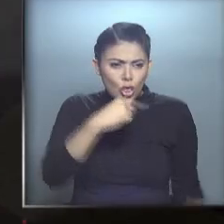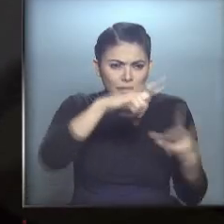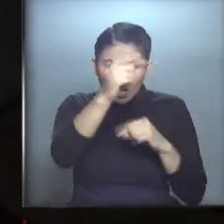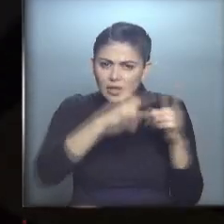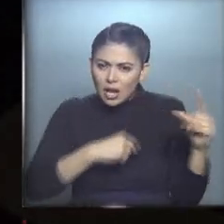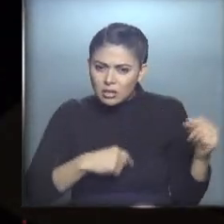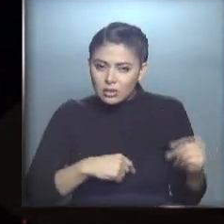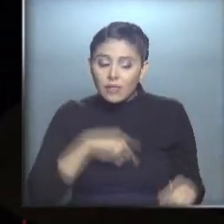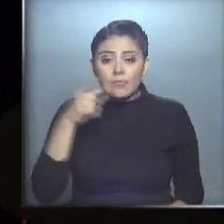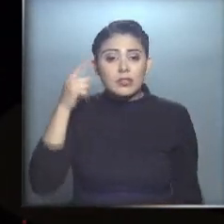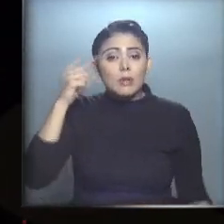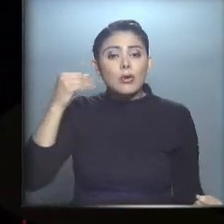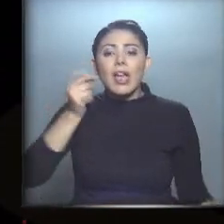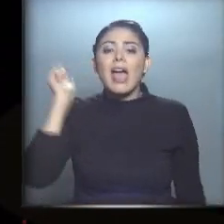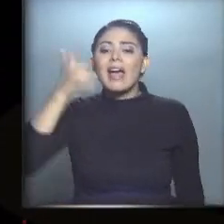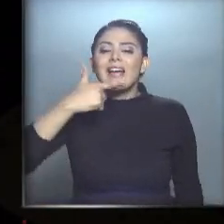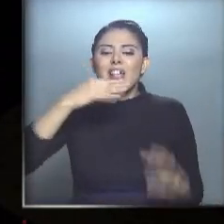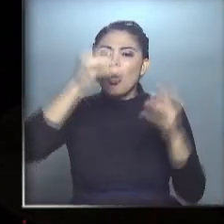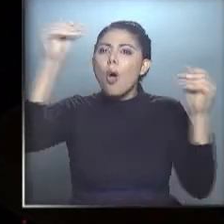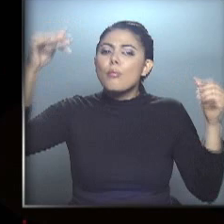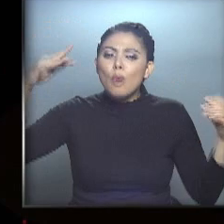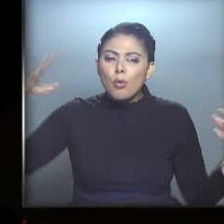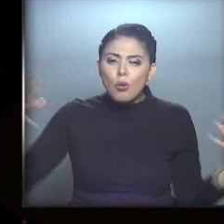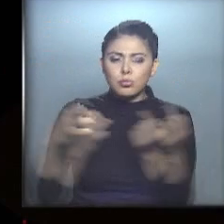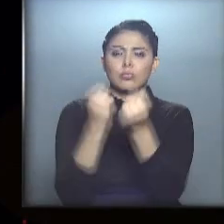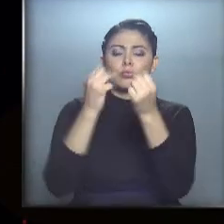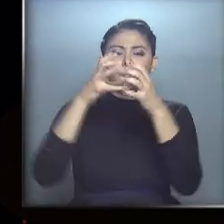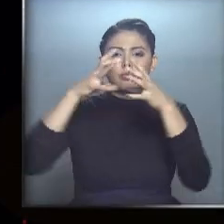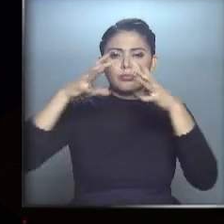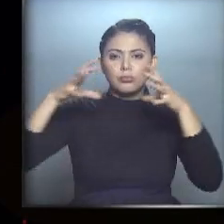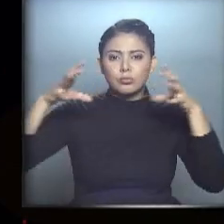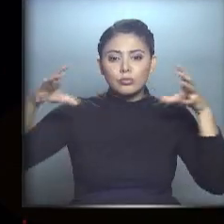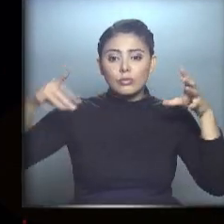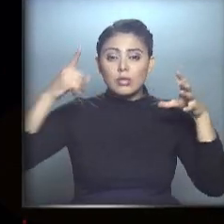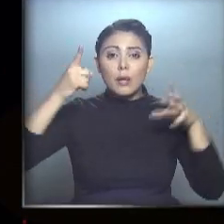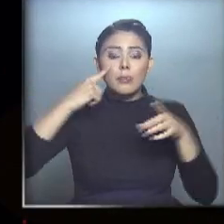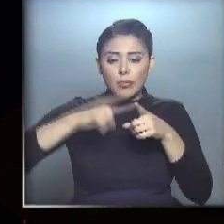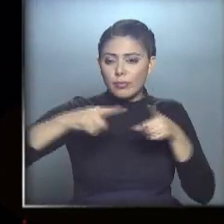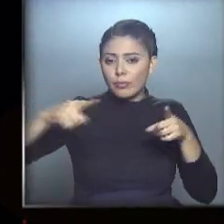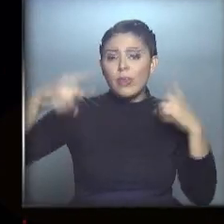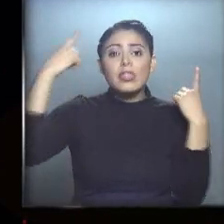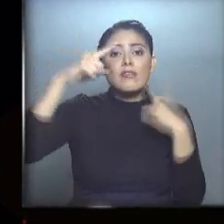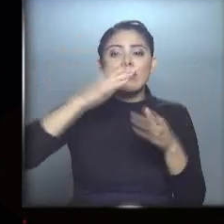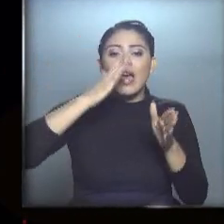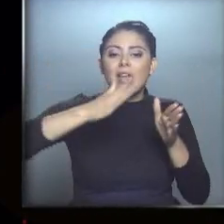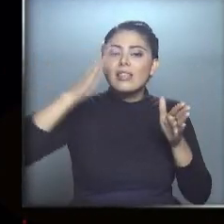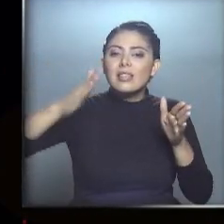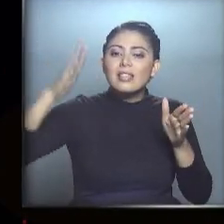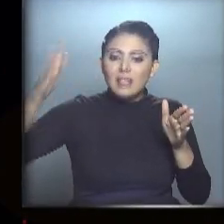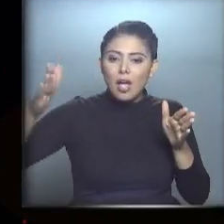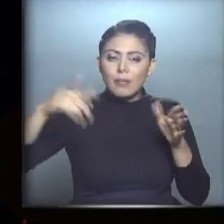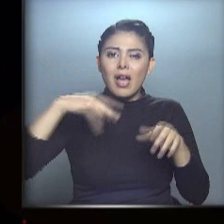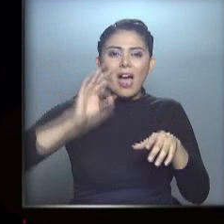estrellas? Se forman con gas y polvo cósmico. Durante su vida, las estrellas pasan por diferentes etapas y después